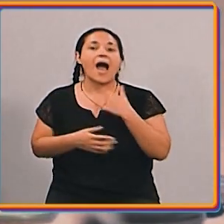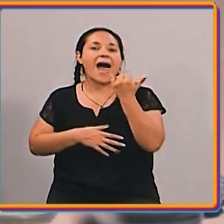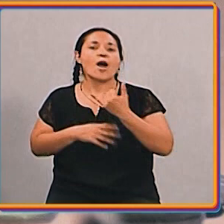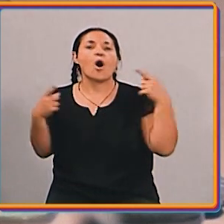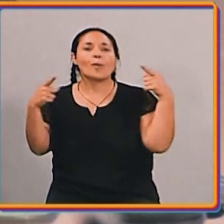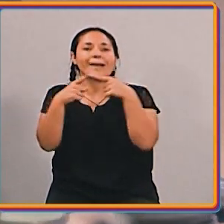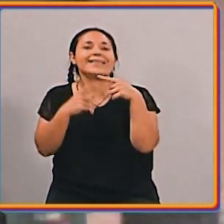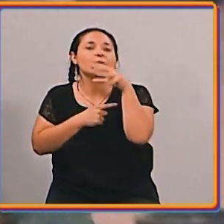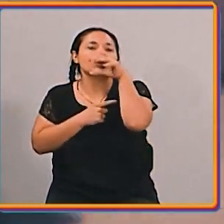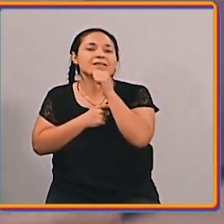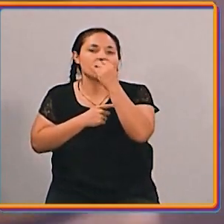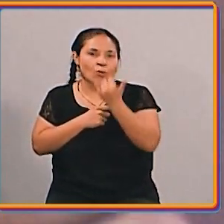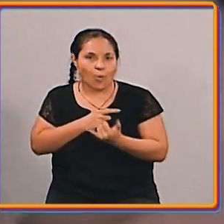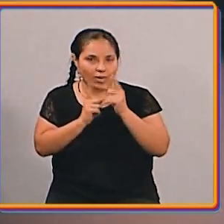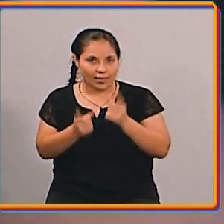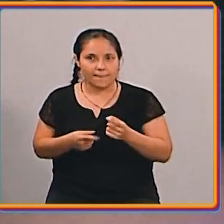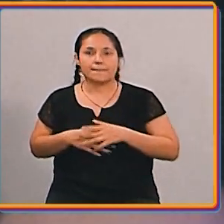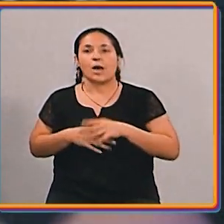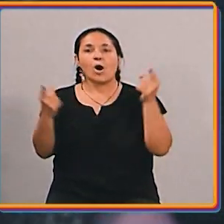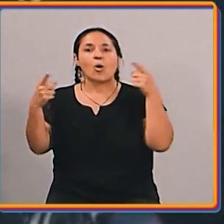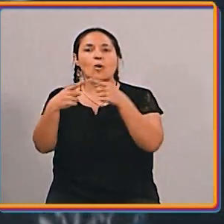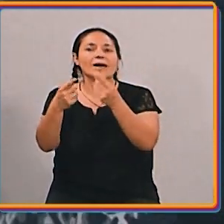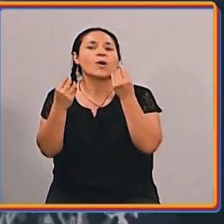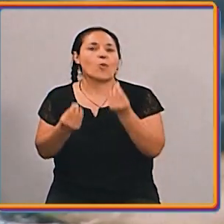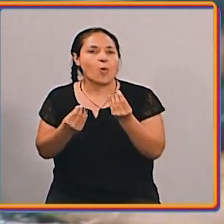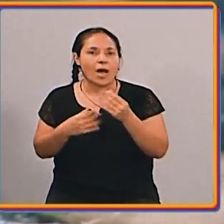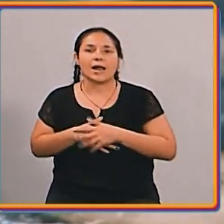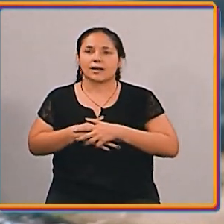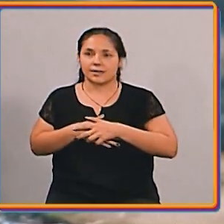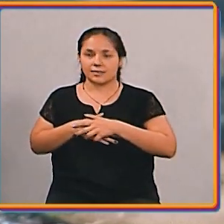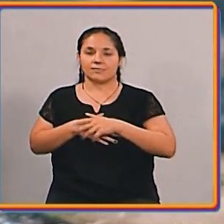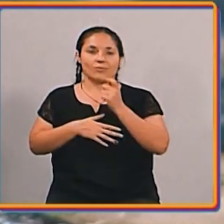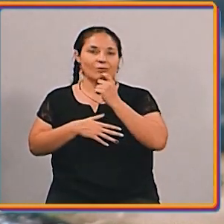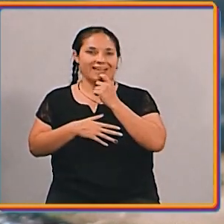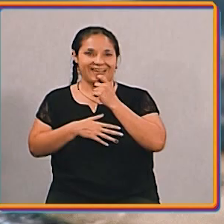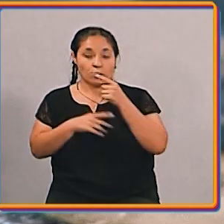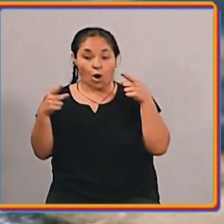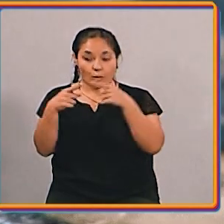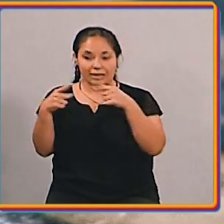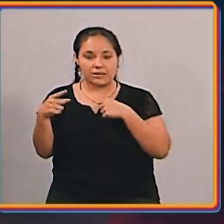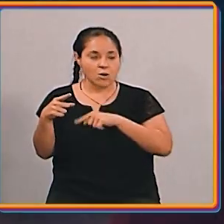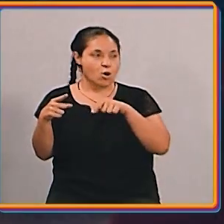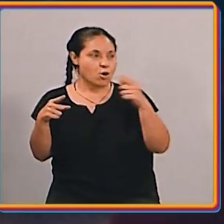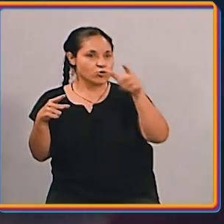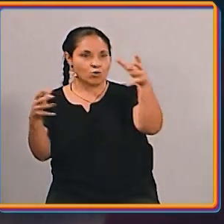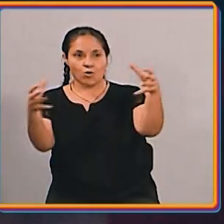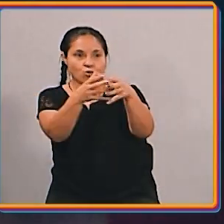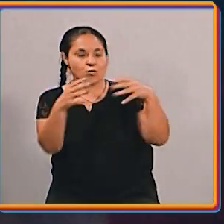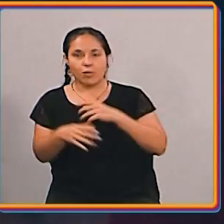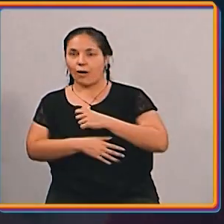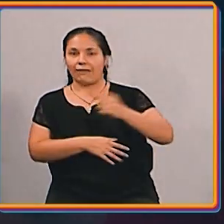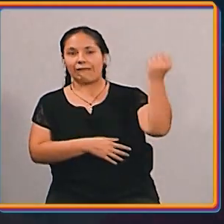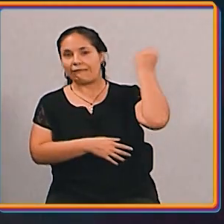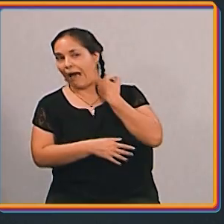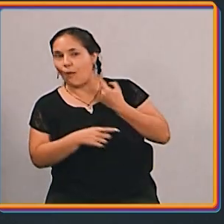un objetivo secreto. El objetivo secreto puede indicar que debamos traicionar al resto del grupo, saboteando de una